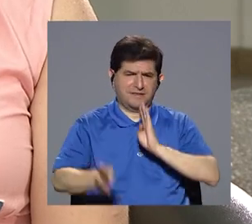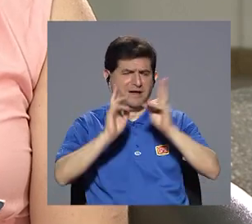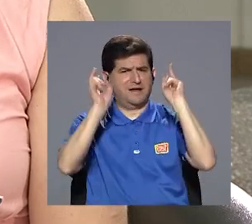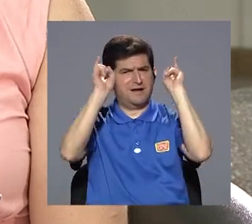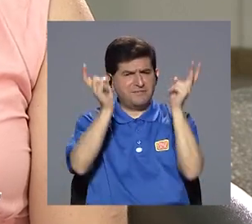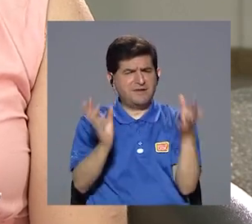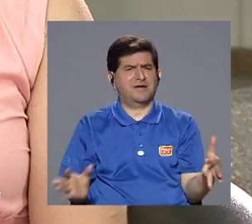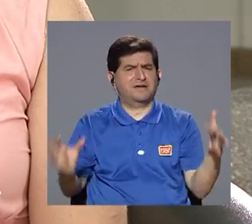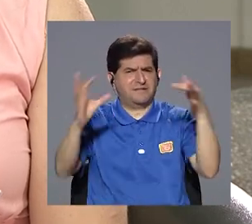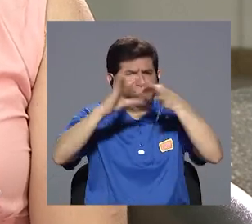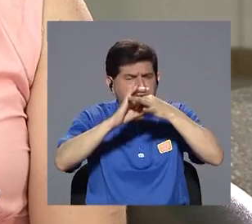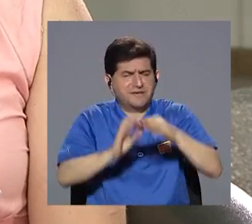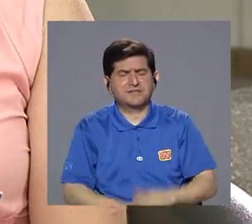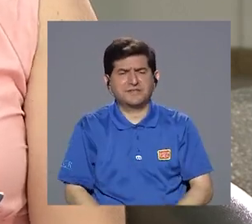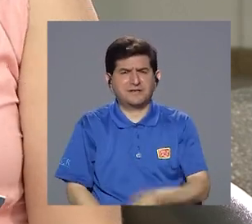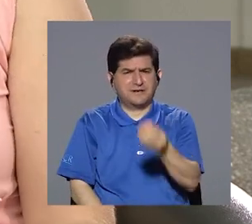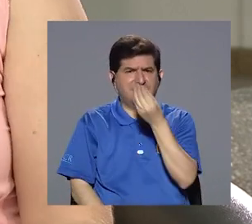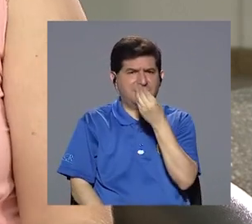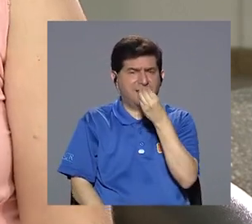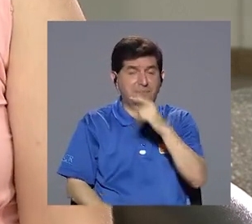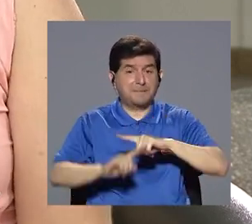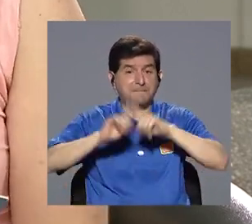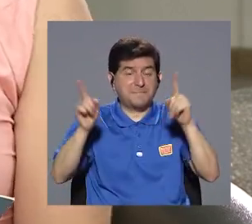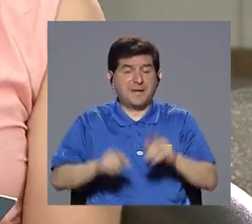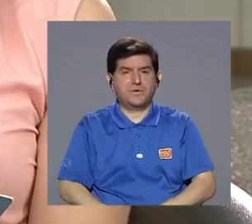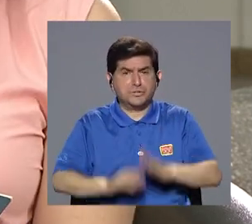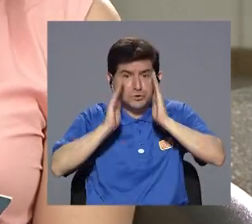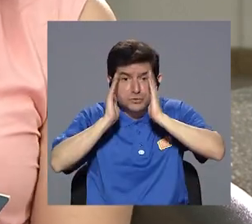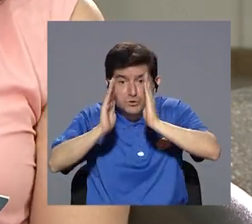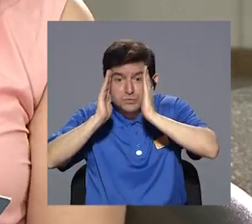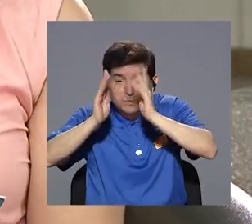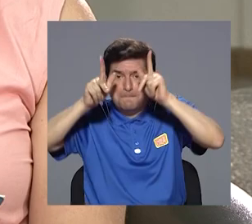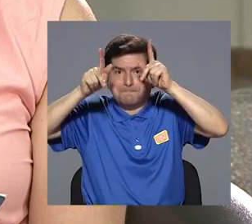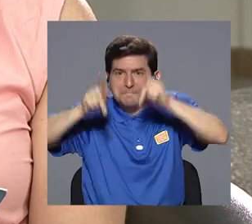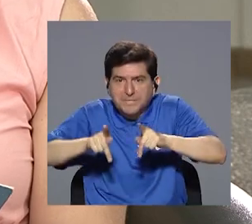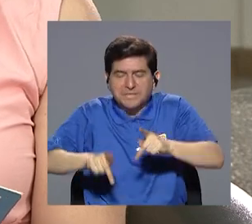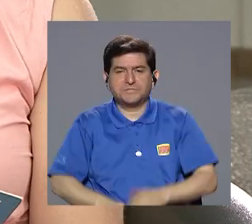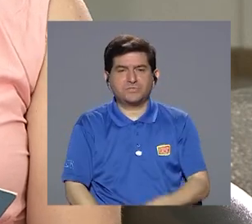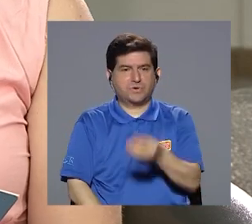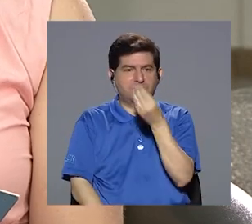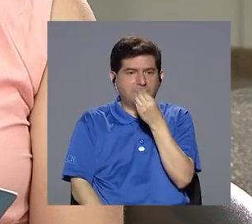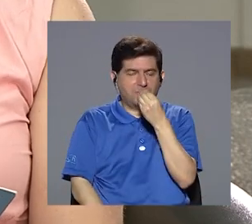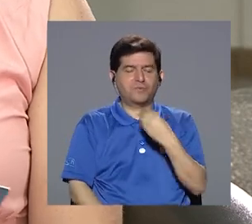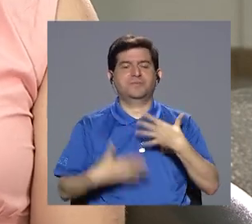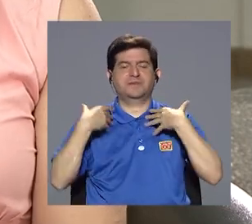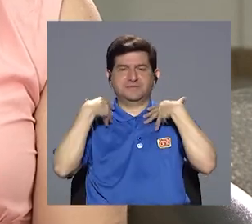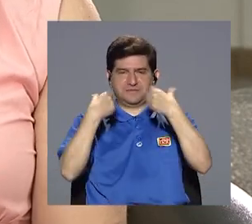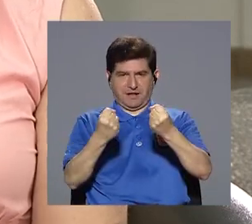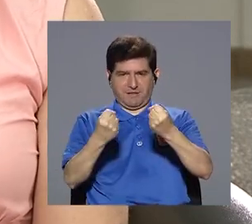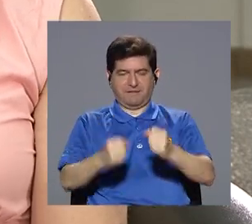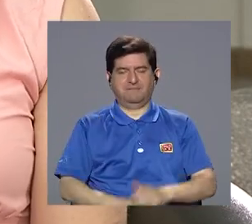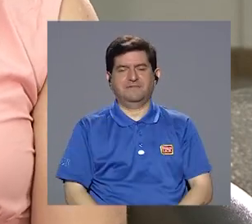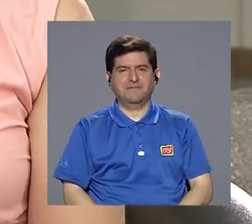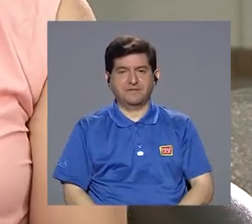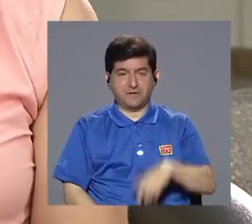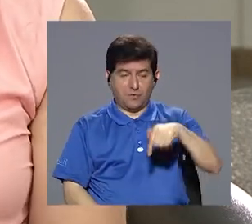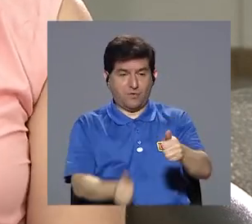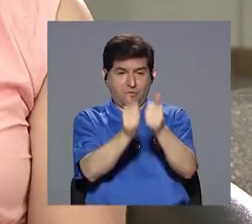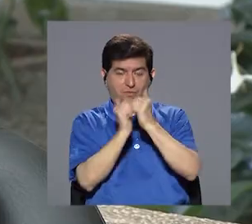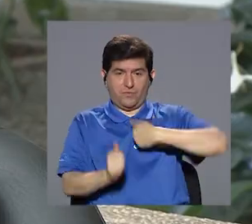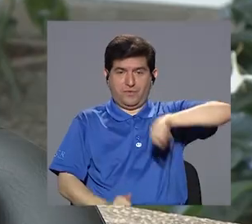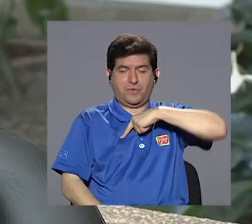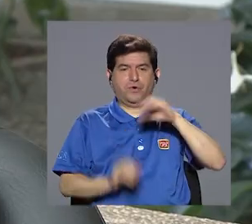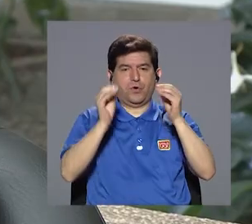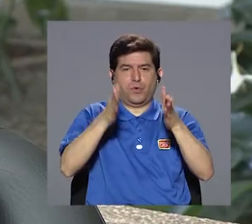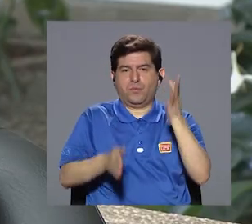conversar un tema relacionado con la alimentación, pero es la obsesión que tienen algunas personas por comer comida sana. Para ello está con